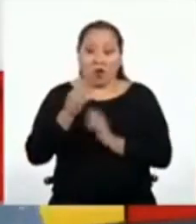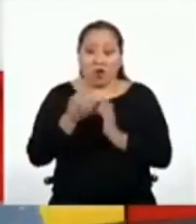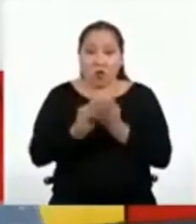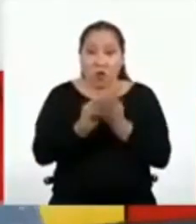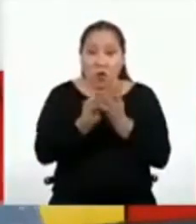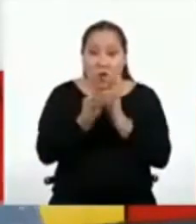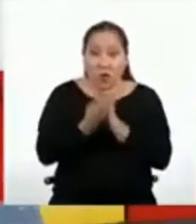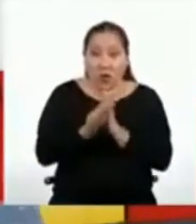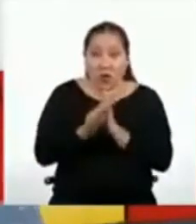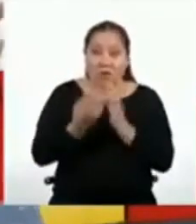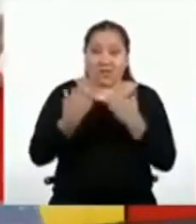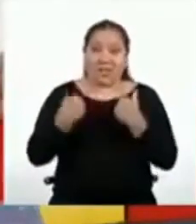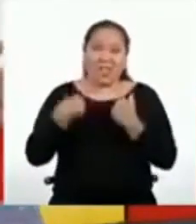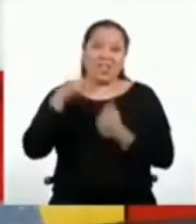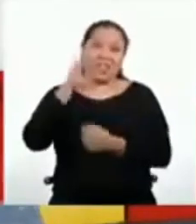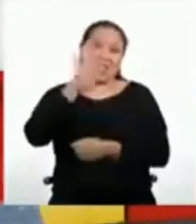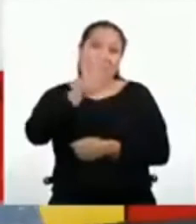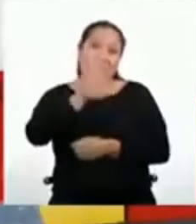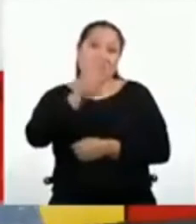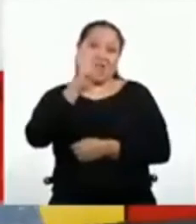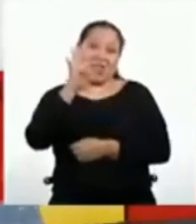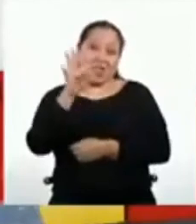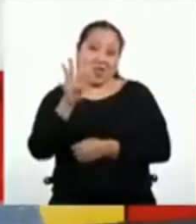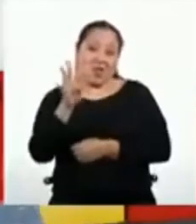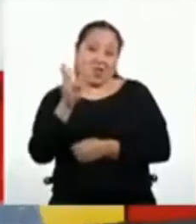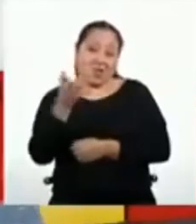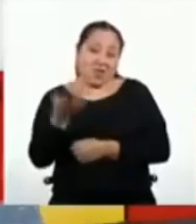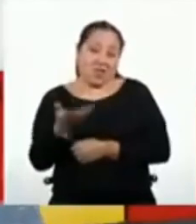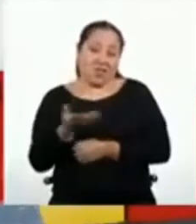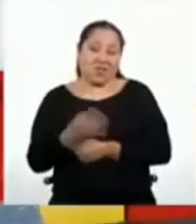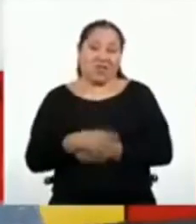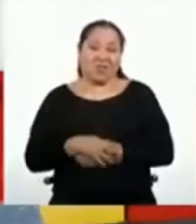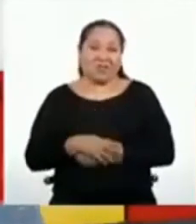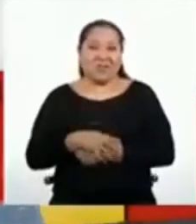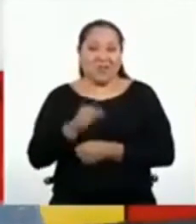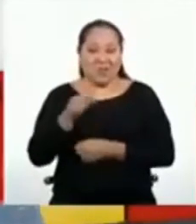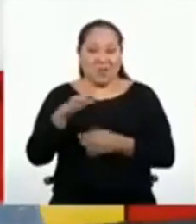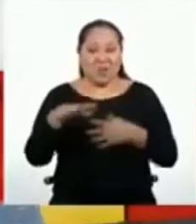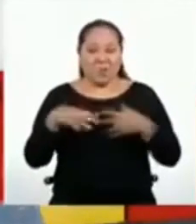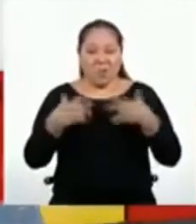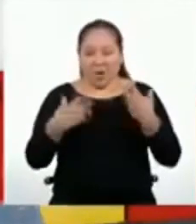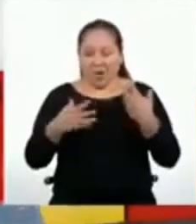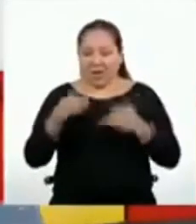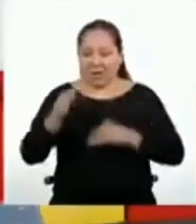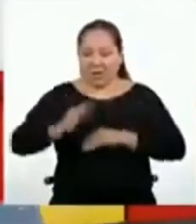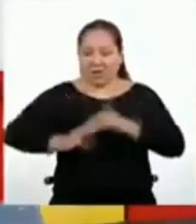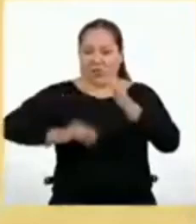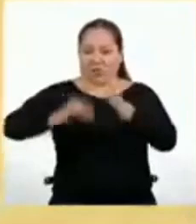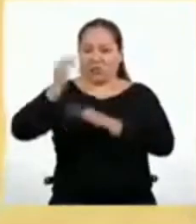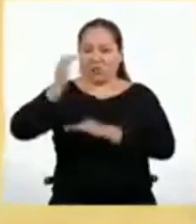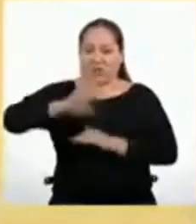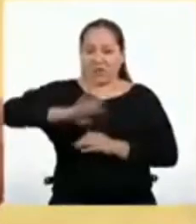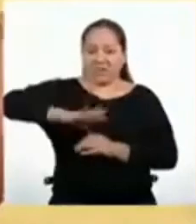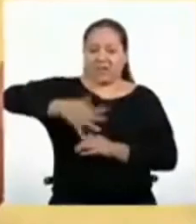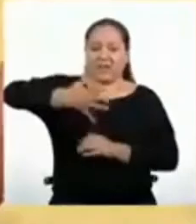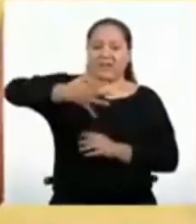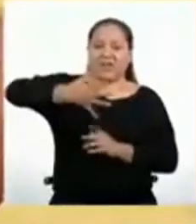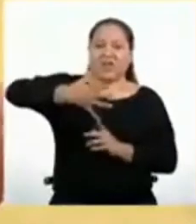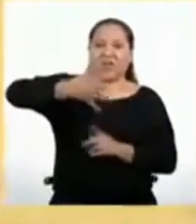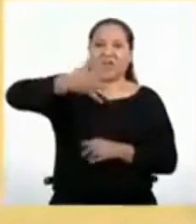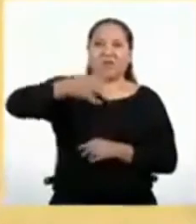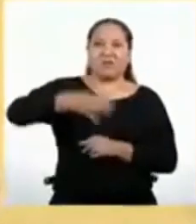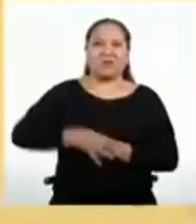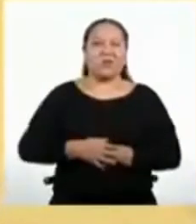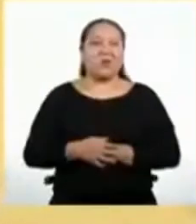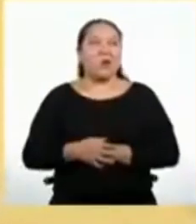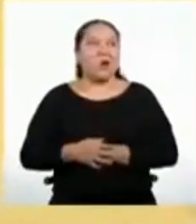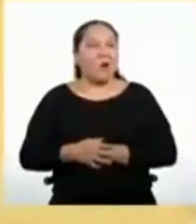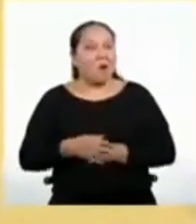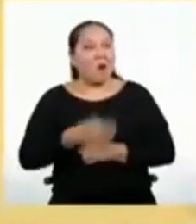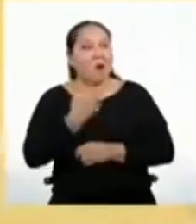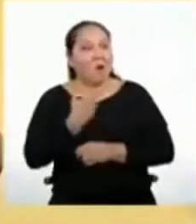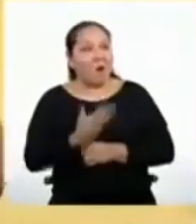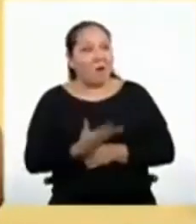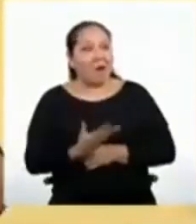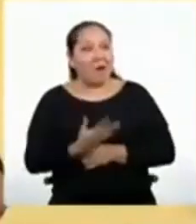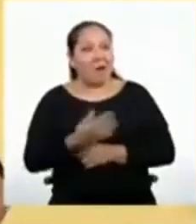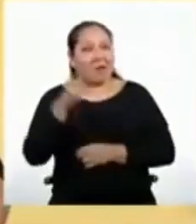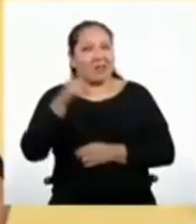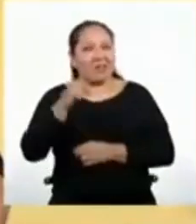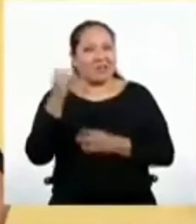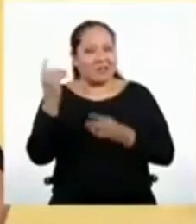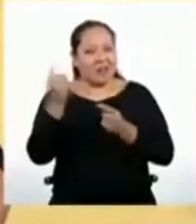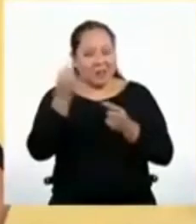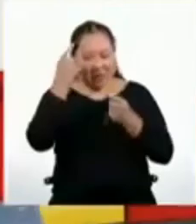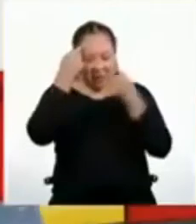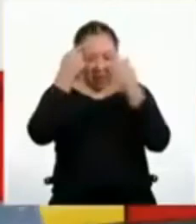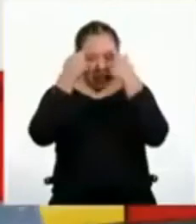casino tenemos suficientes naipes para armar nuestro castillo de 5 pisos. ¡Wow, Rodrigo! Estás hecho